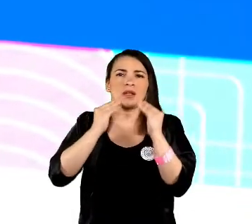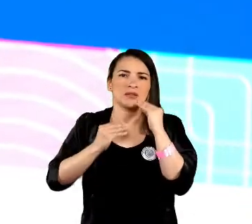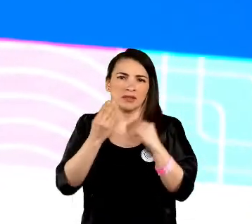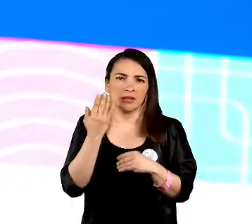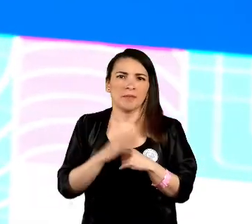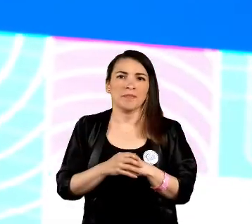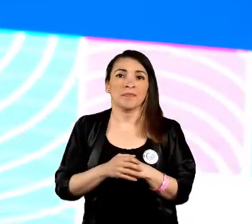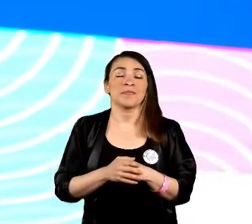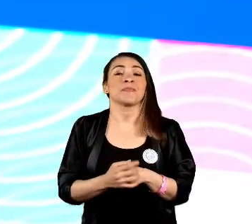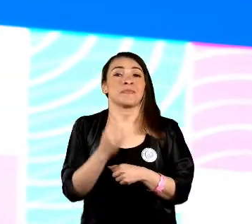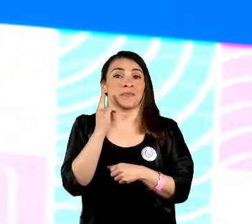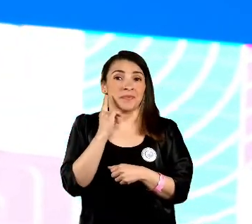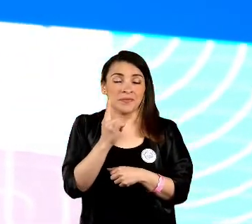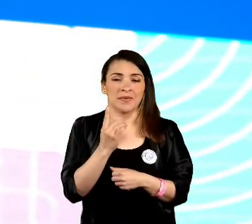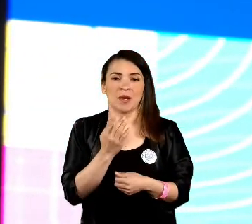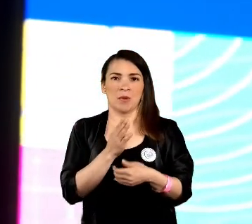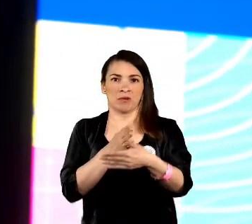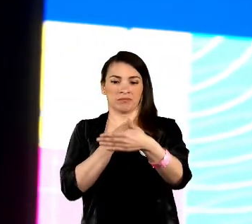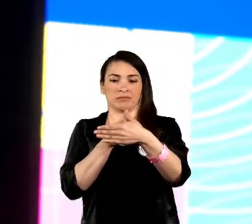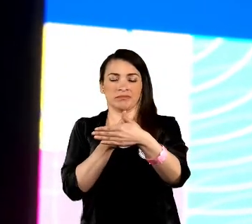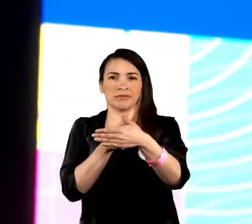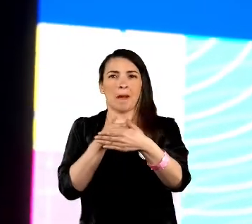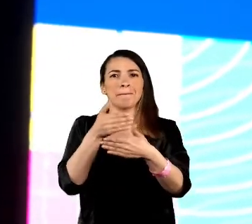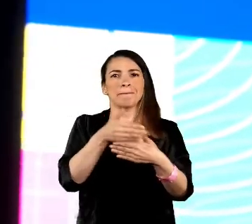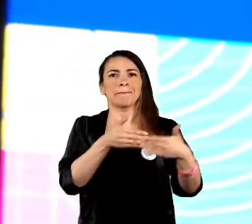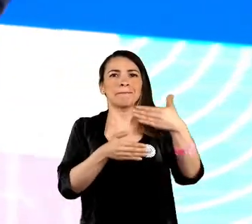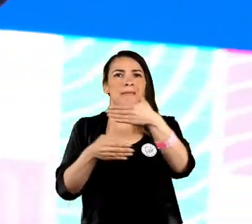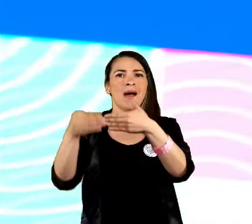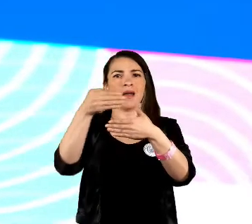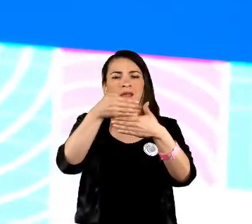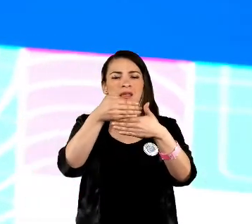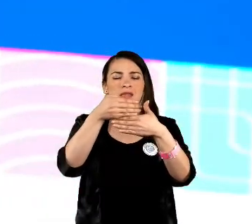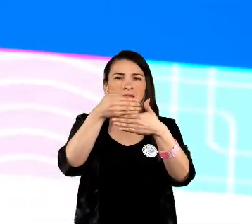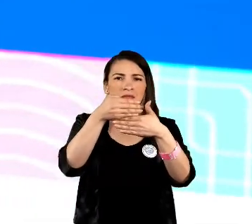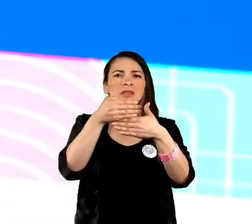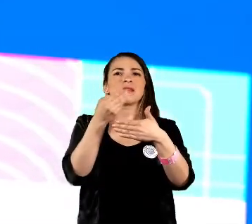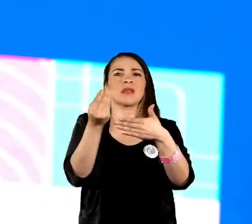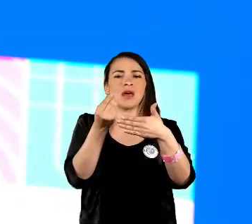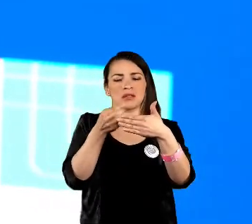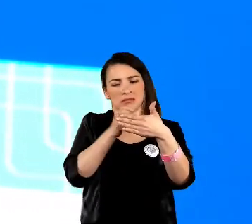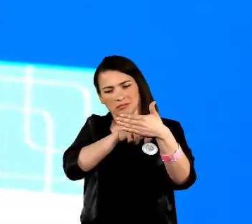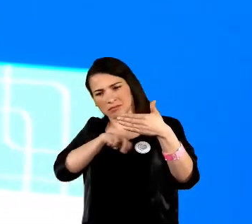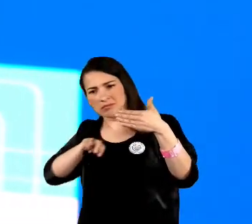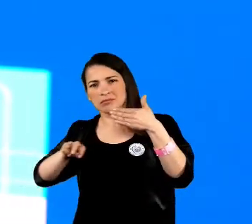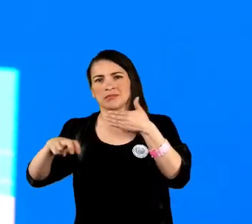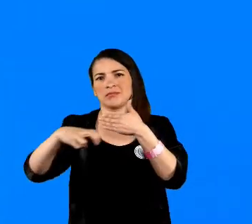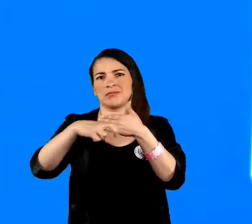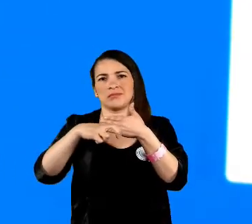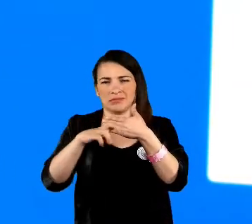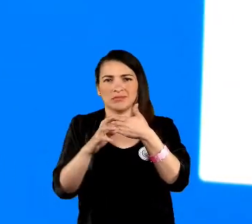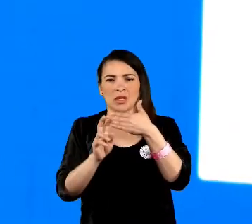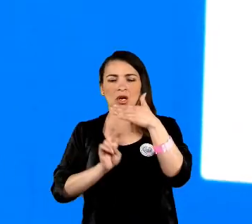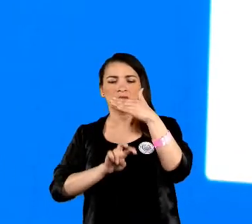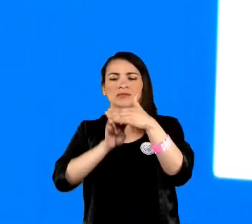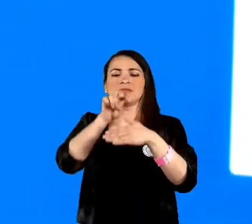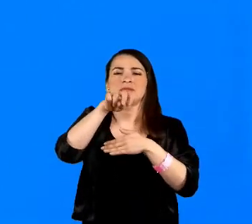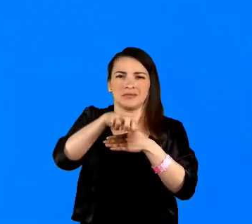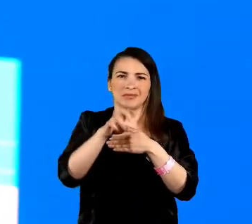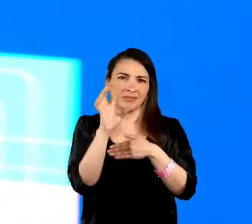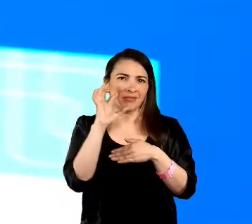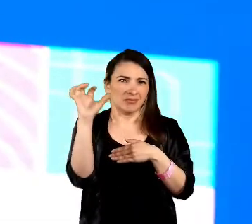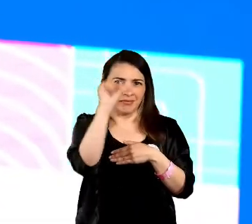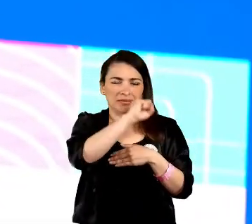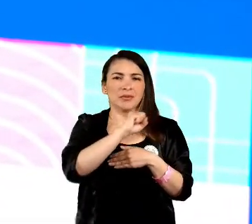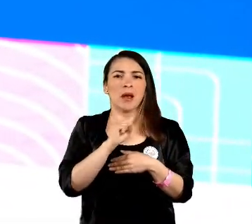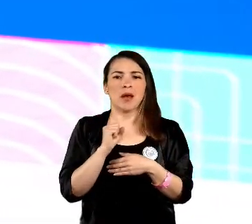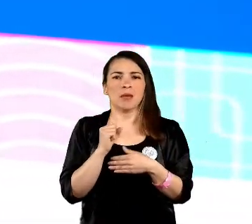la experiencia el hacer no tener una idea el hacer el llevarlo a cabo a cada una de esas cosas son las que